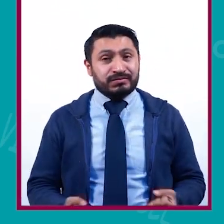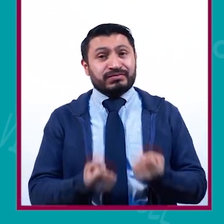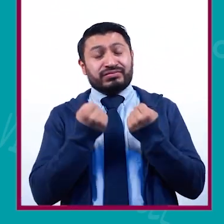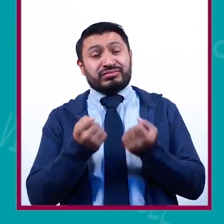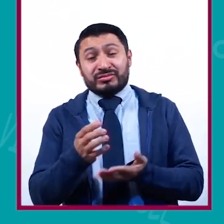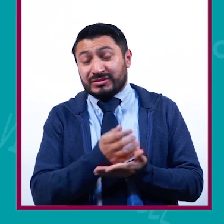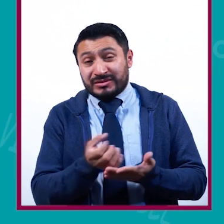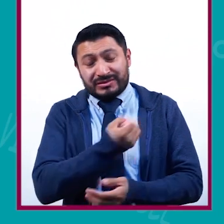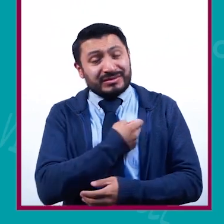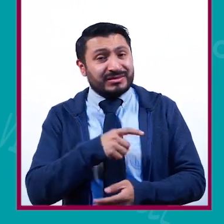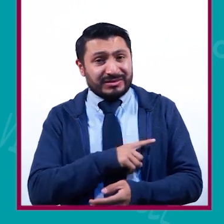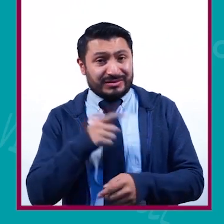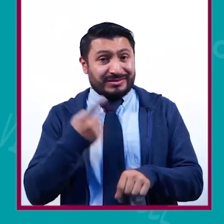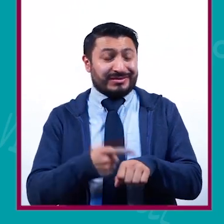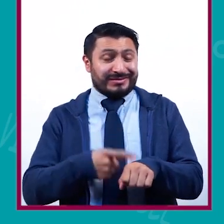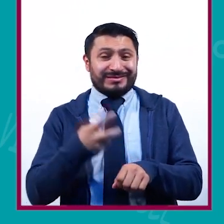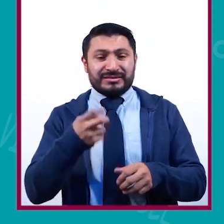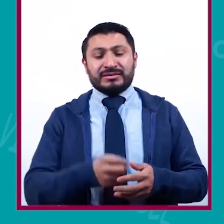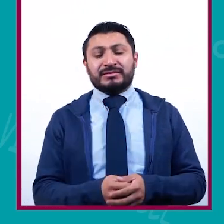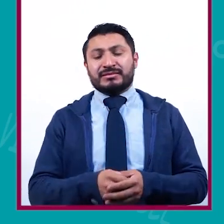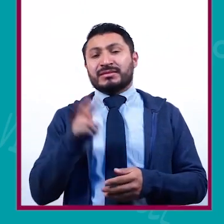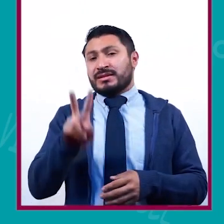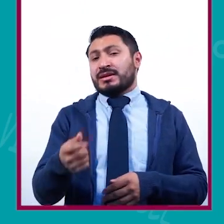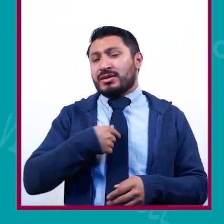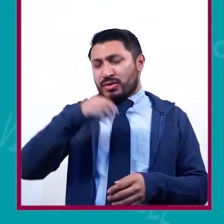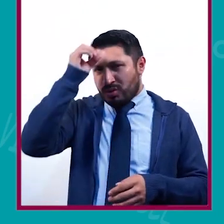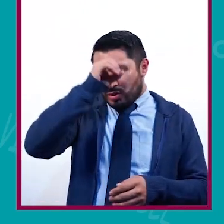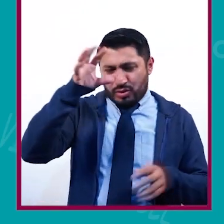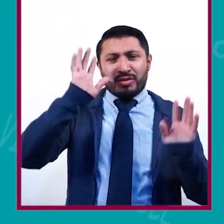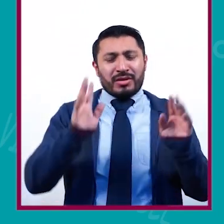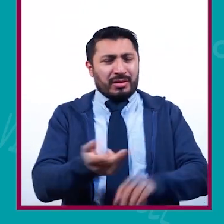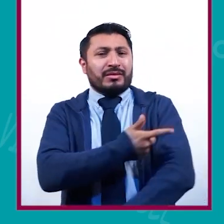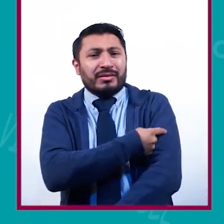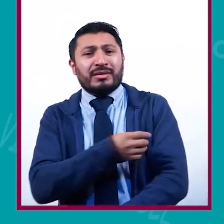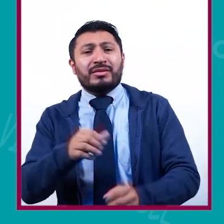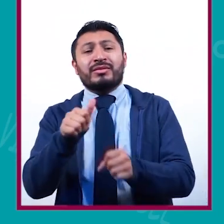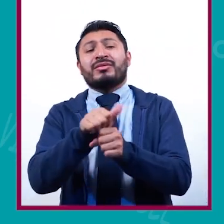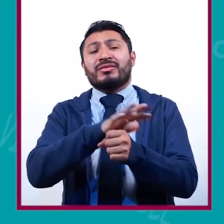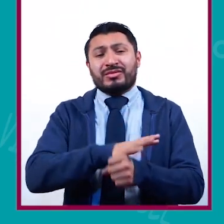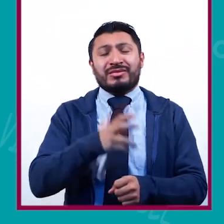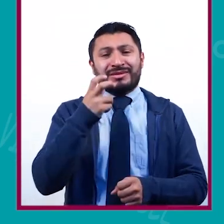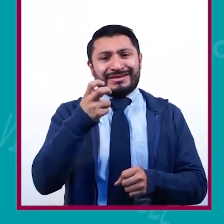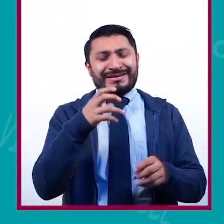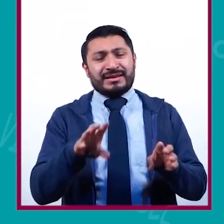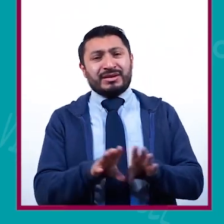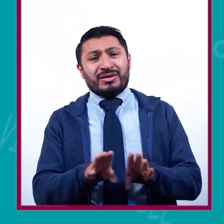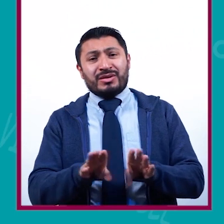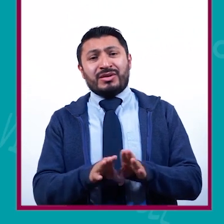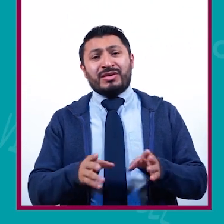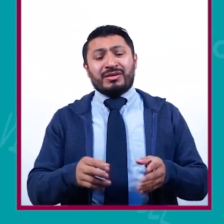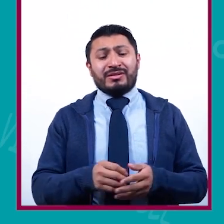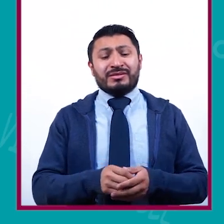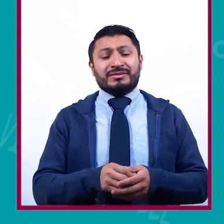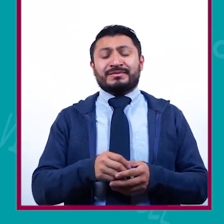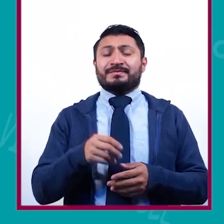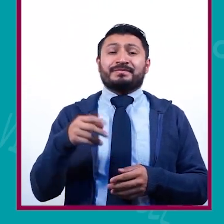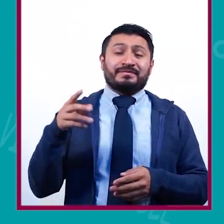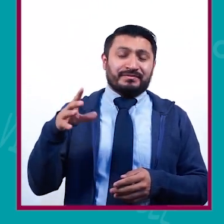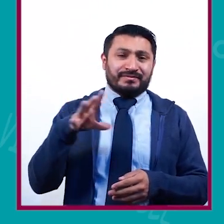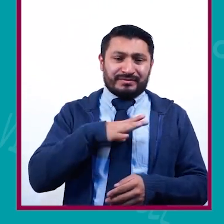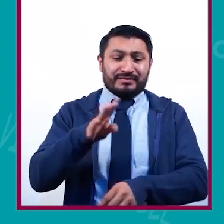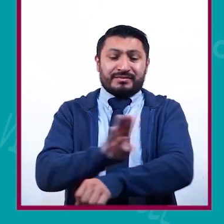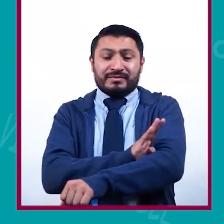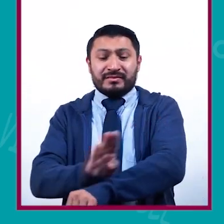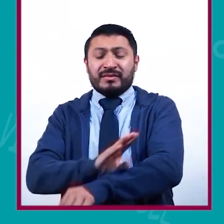esta enfermedad. Pues la verdad, mi opinión sobre que ya existe una vacuna del COVID-19 que